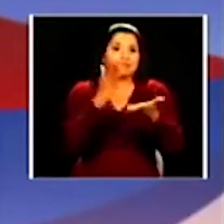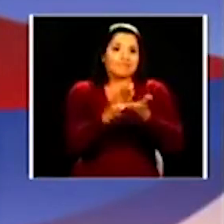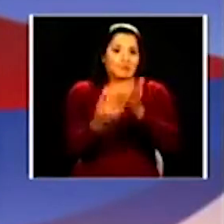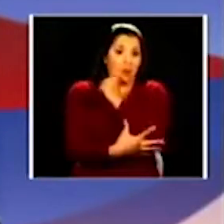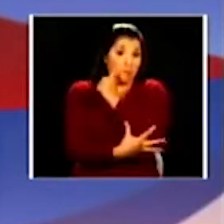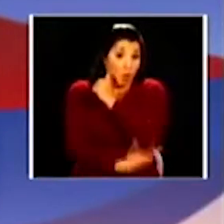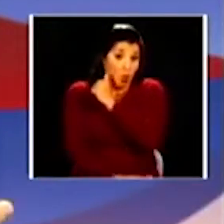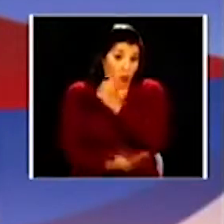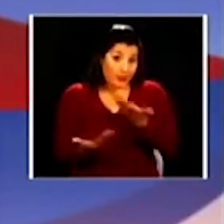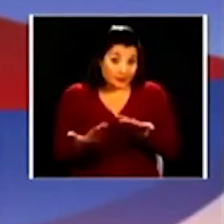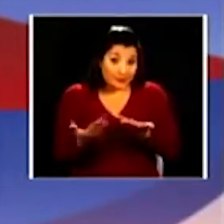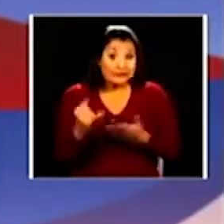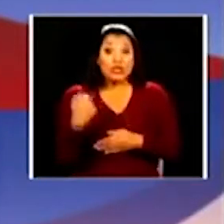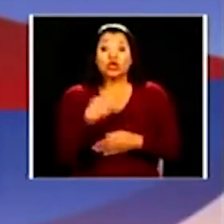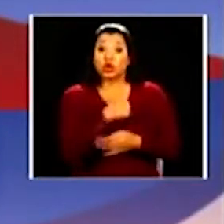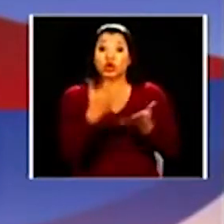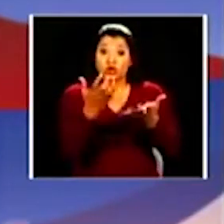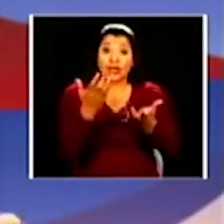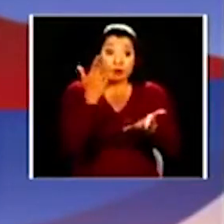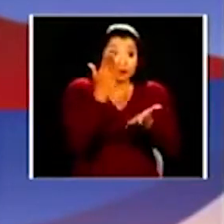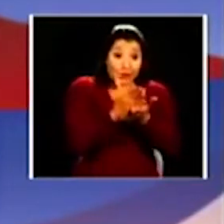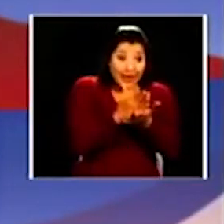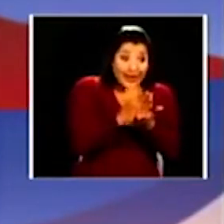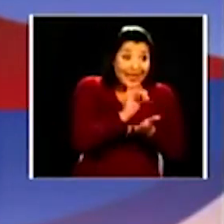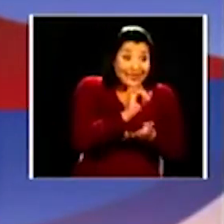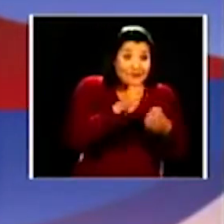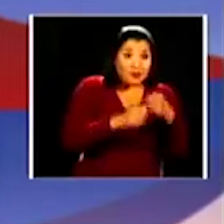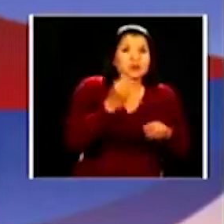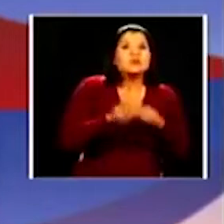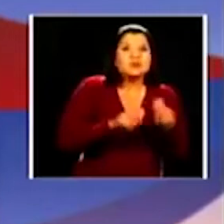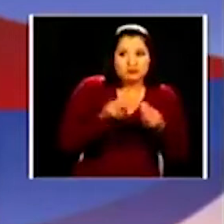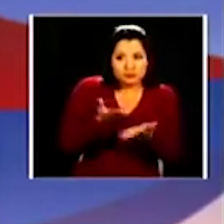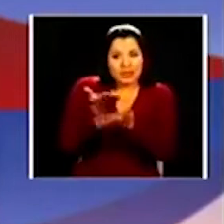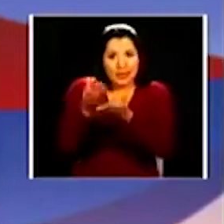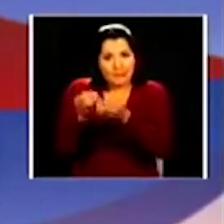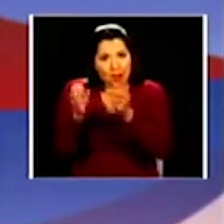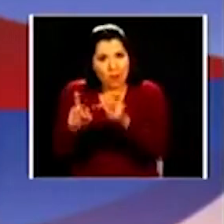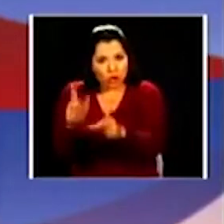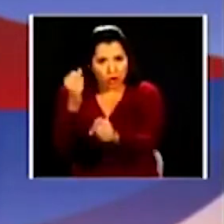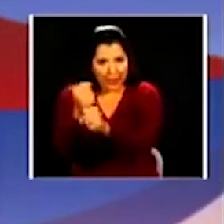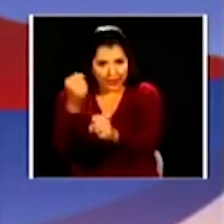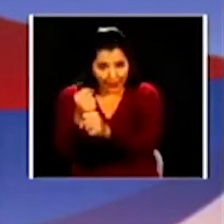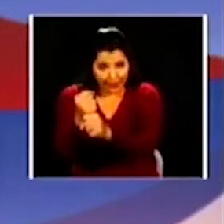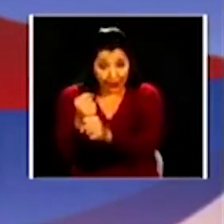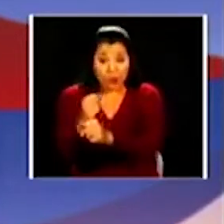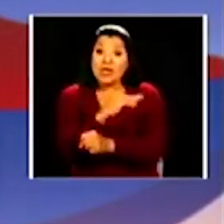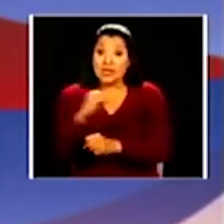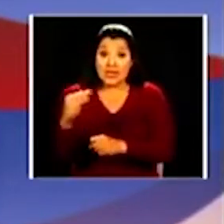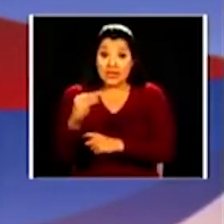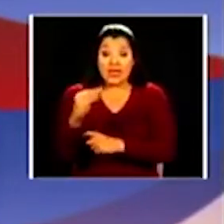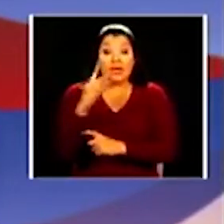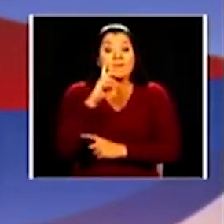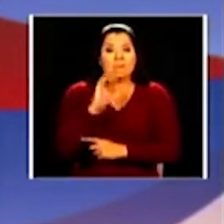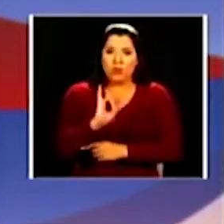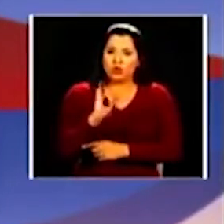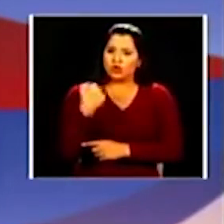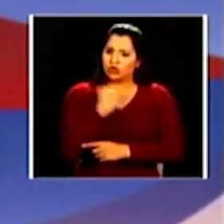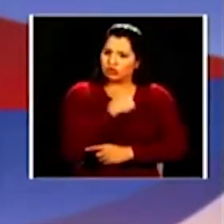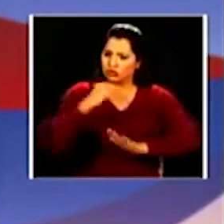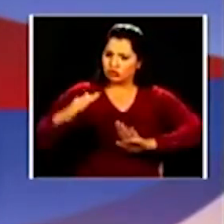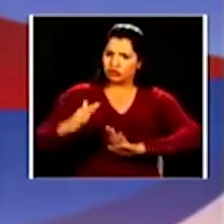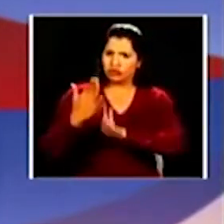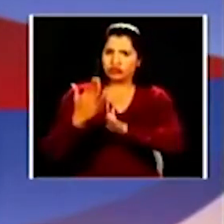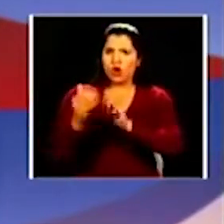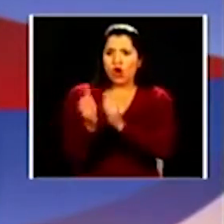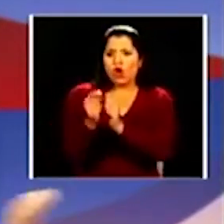este problema tenemos que generar empleo y para eso hemos tenido acercamientos muy importantes en esta segunda ronda, sobre todo con un